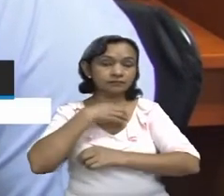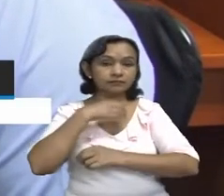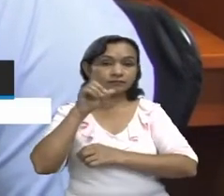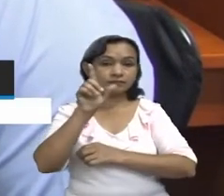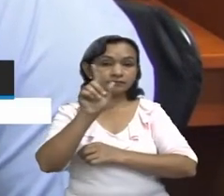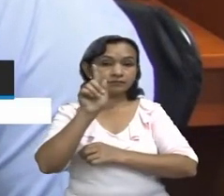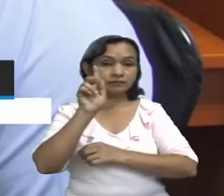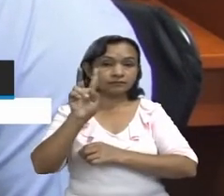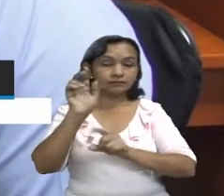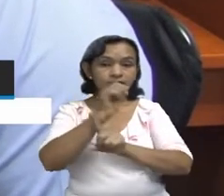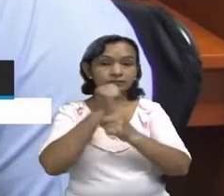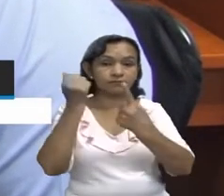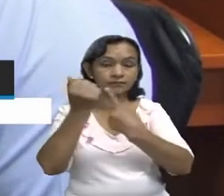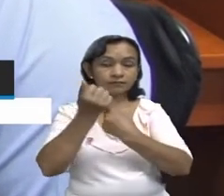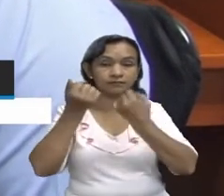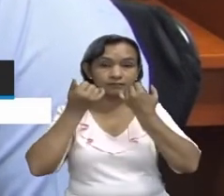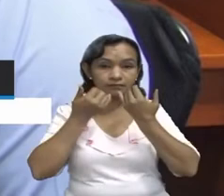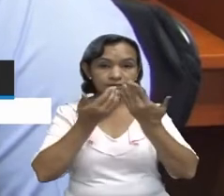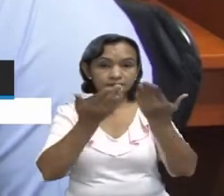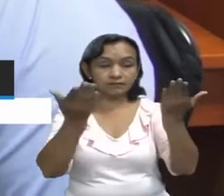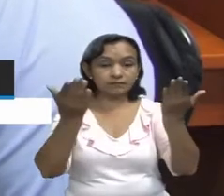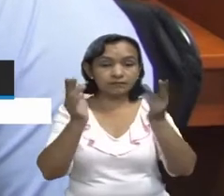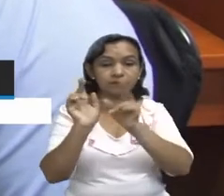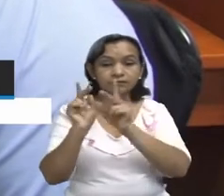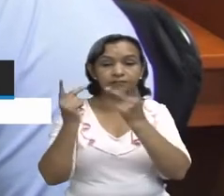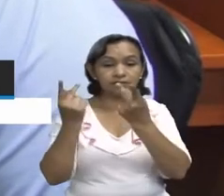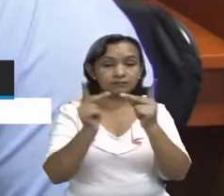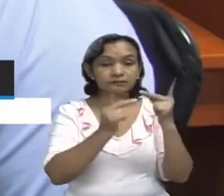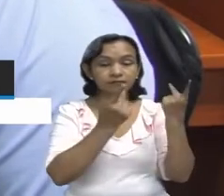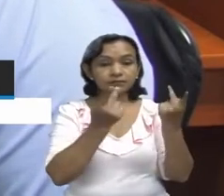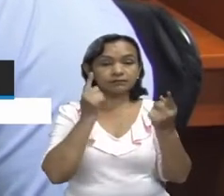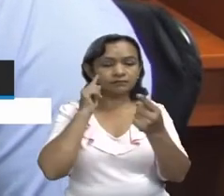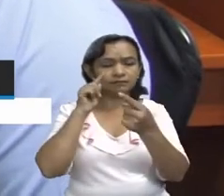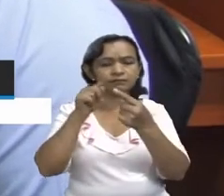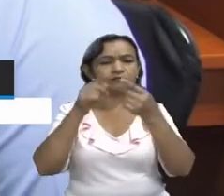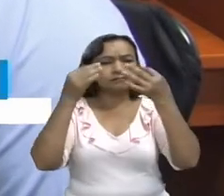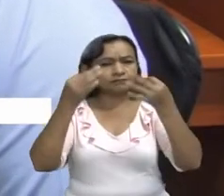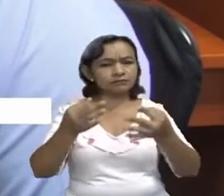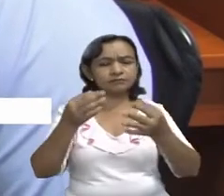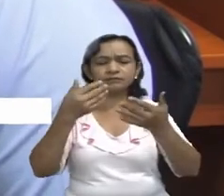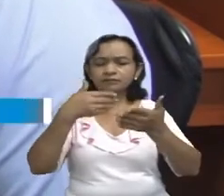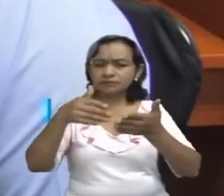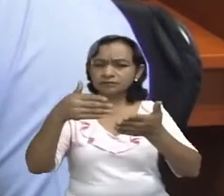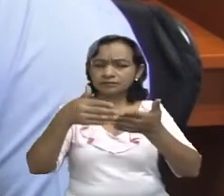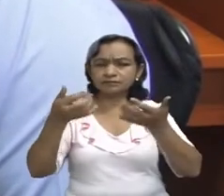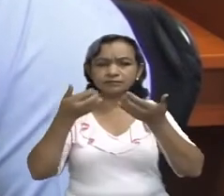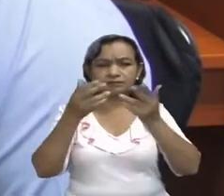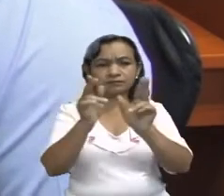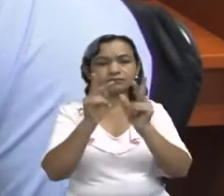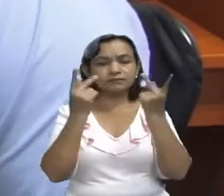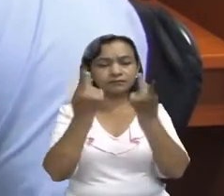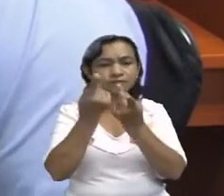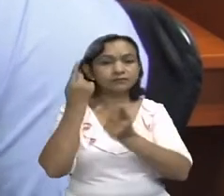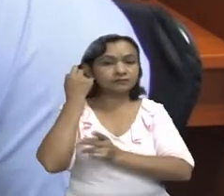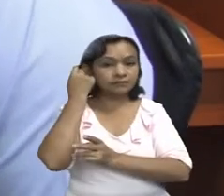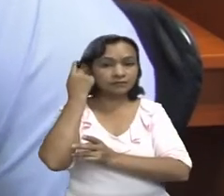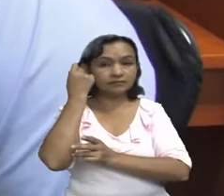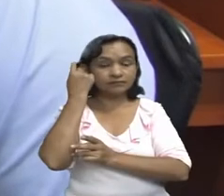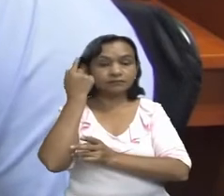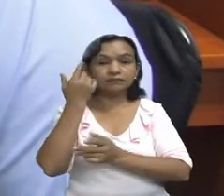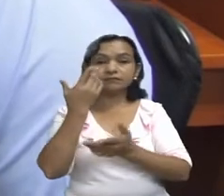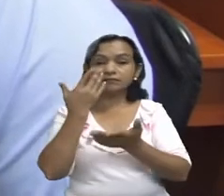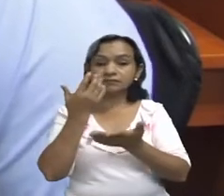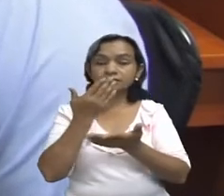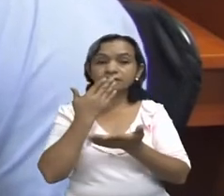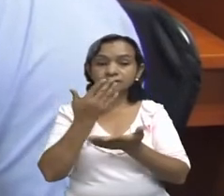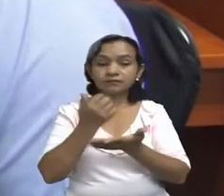parlamentario informarle a la población de manera veraz, objetiva y de manera sencilla, que nuestro pueblo entienda. Y creo que ese es el gran aporte